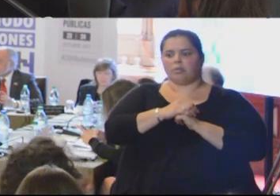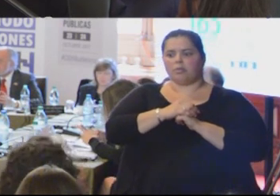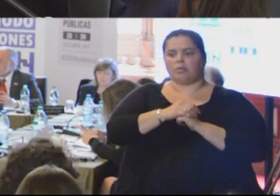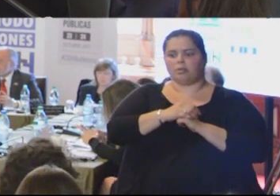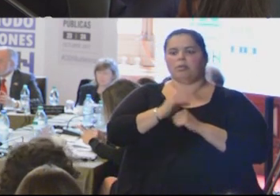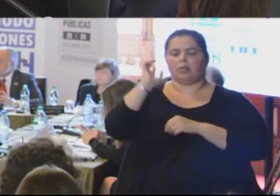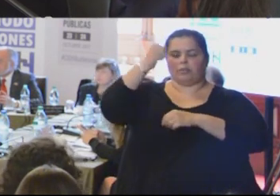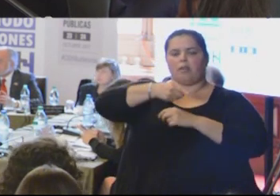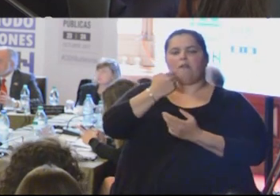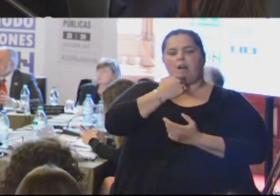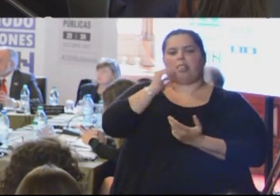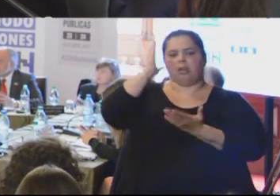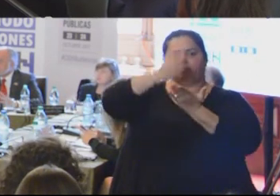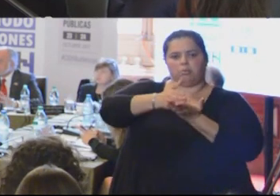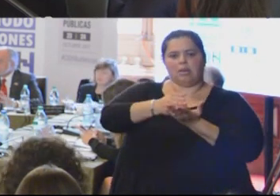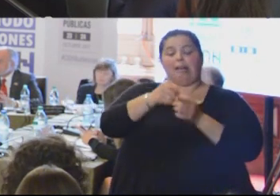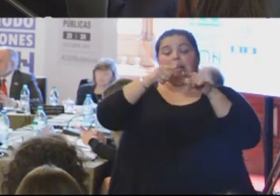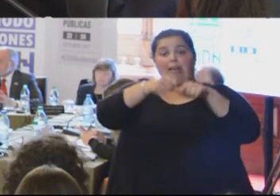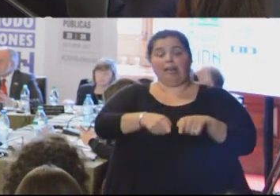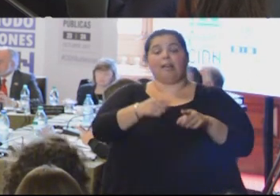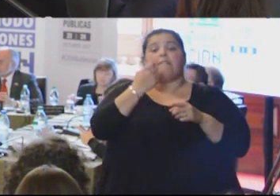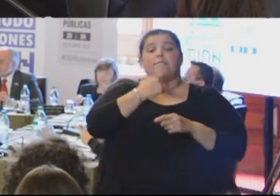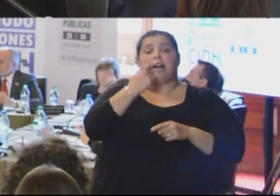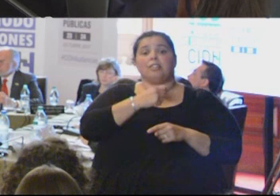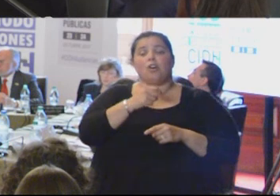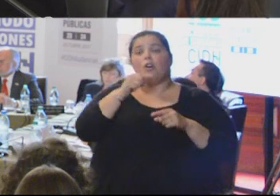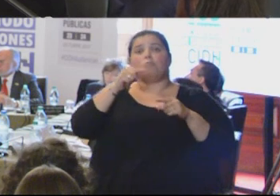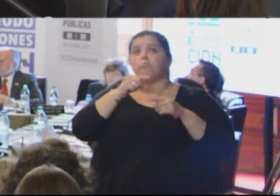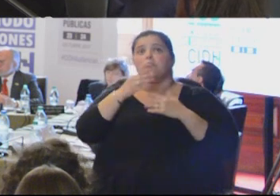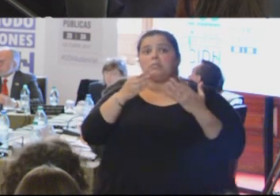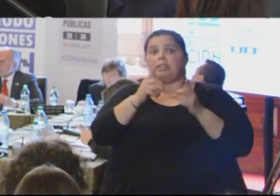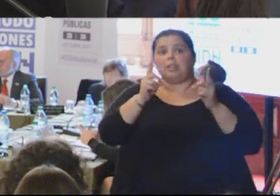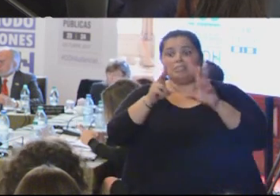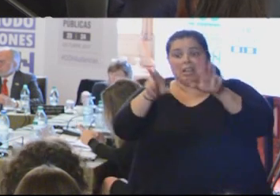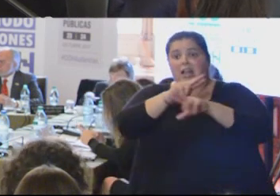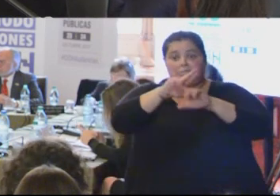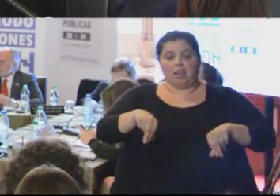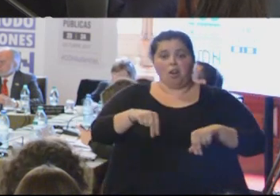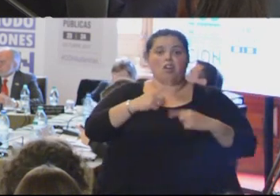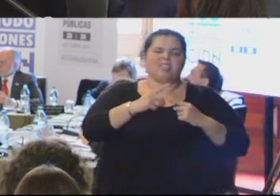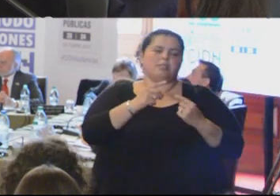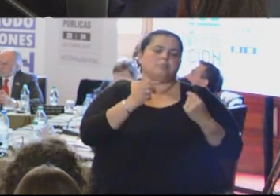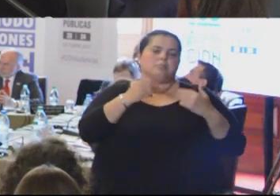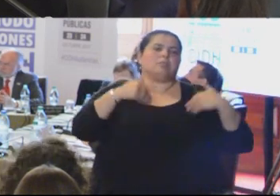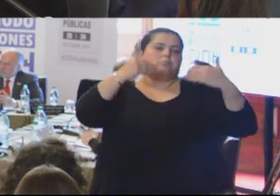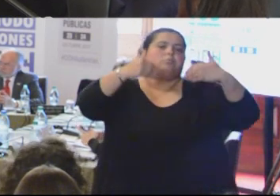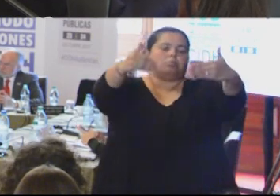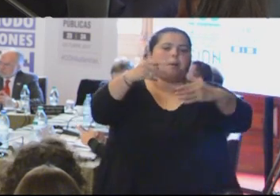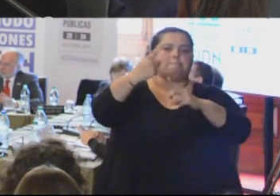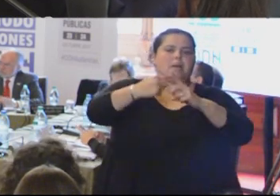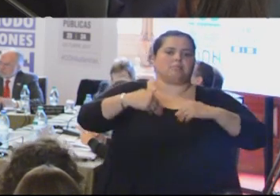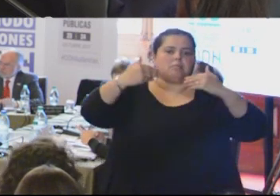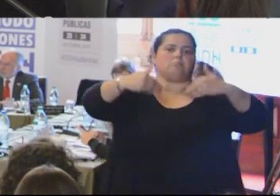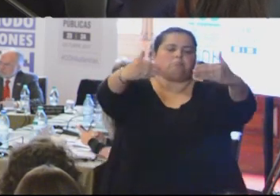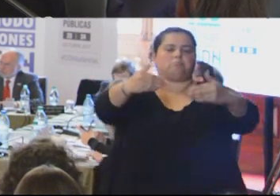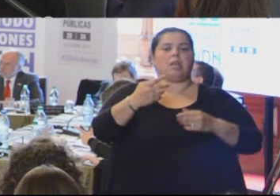fue cancelada y reprogramada unos meses después y posteriormente cuando se dio la fecha para realizar